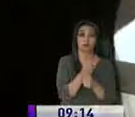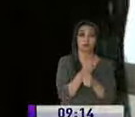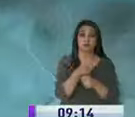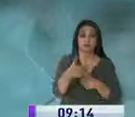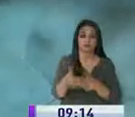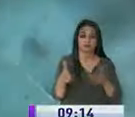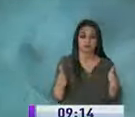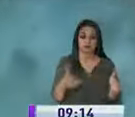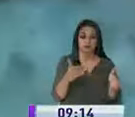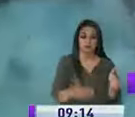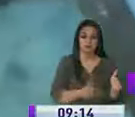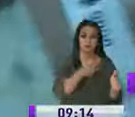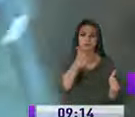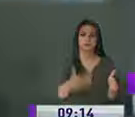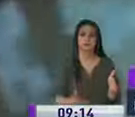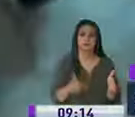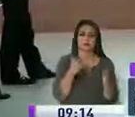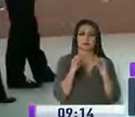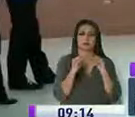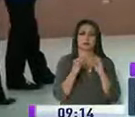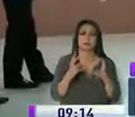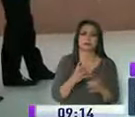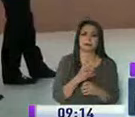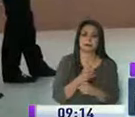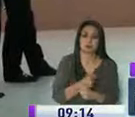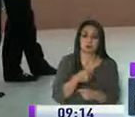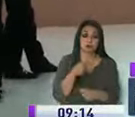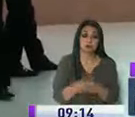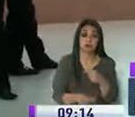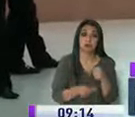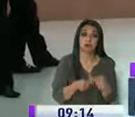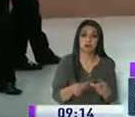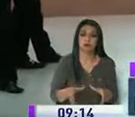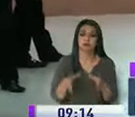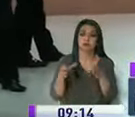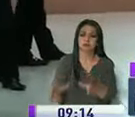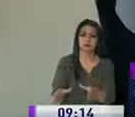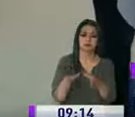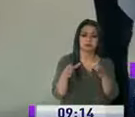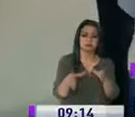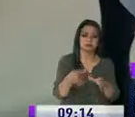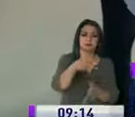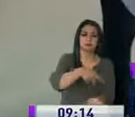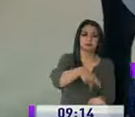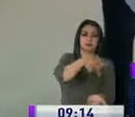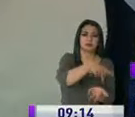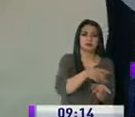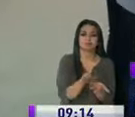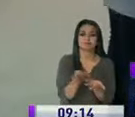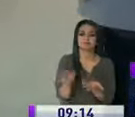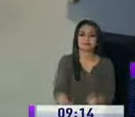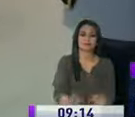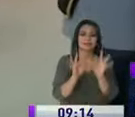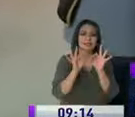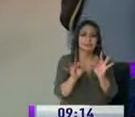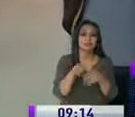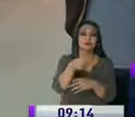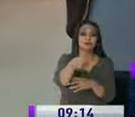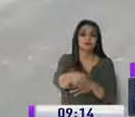estaban emplasticadas para mayor seguridad. Poco a poco se iban ubicando por parroquias y cantones. Todo está listo para la fiesta